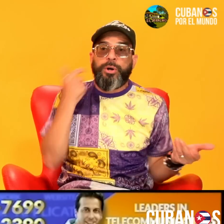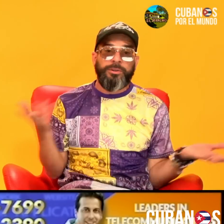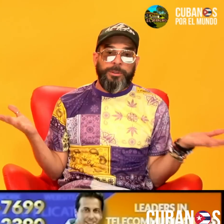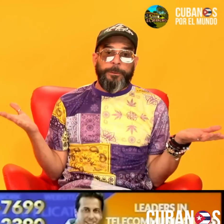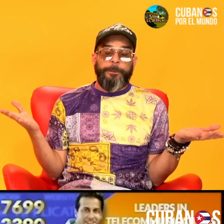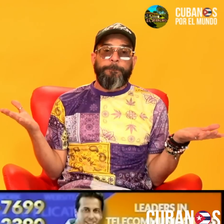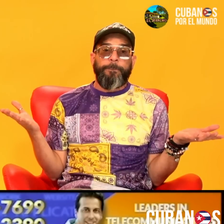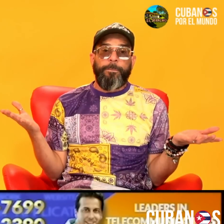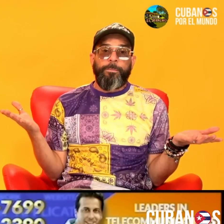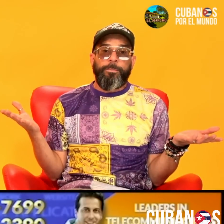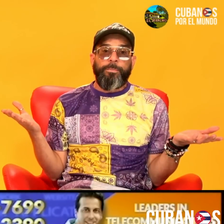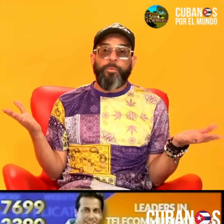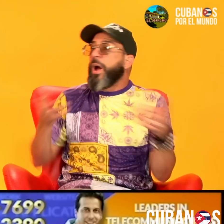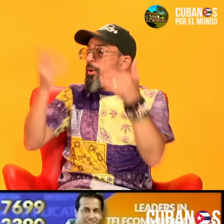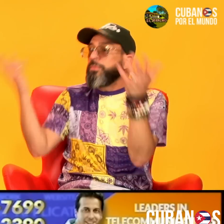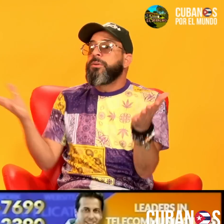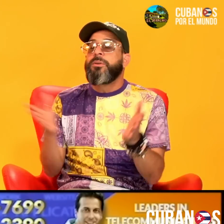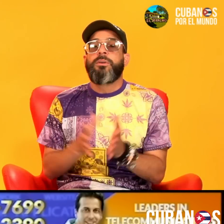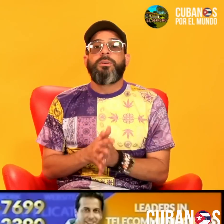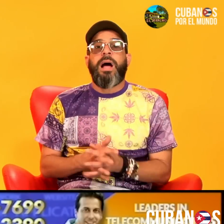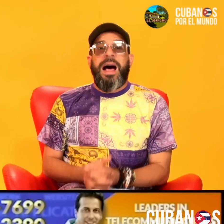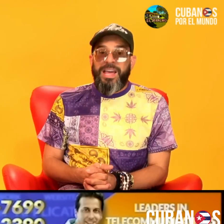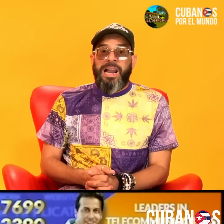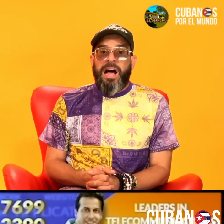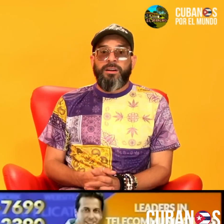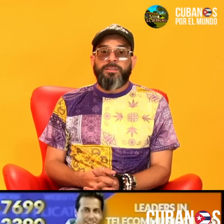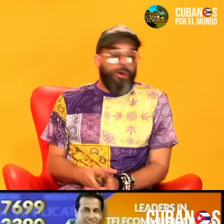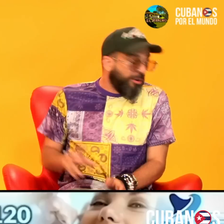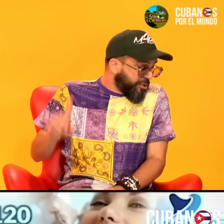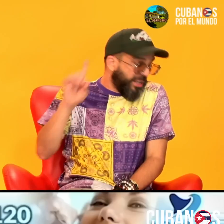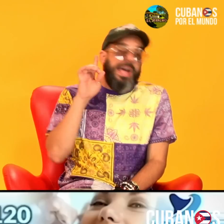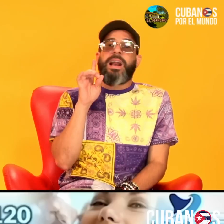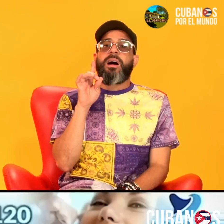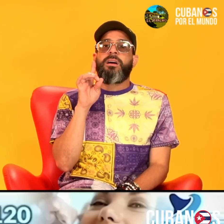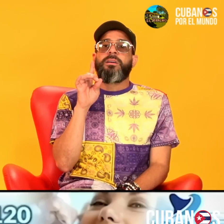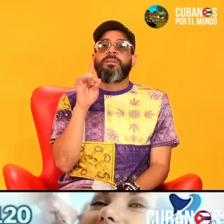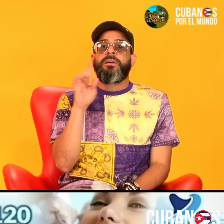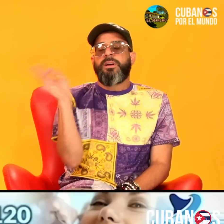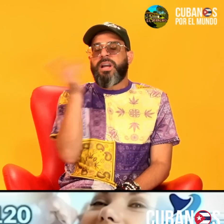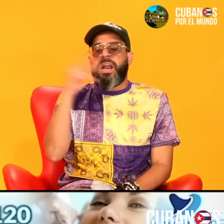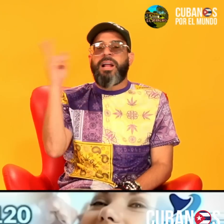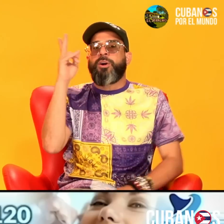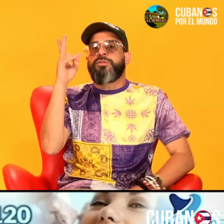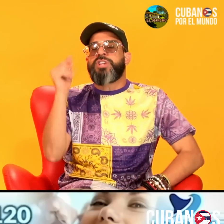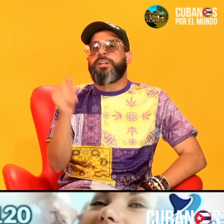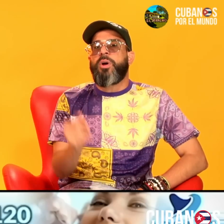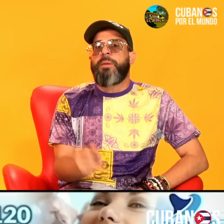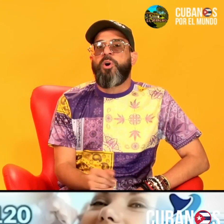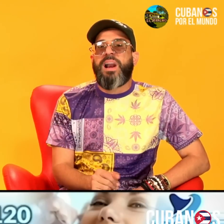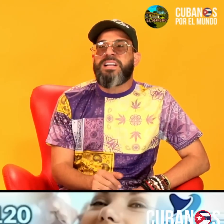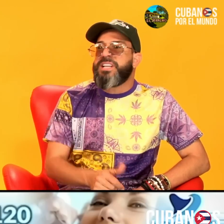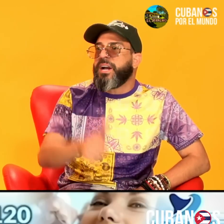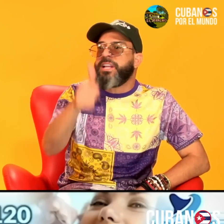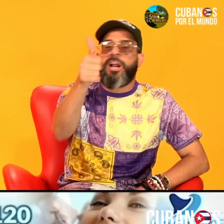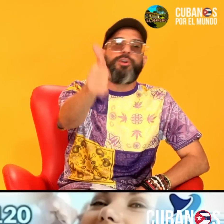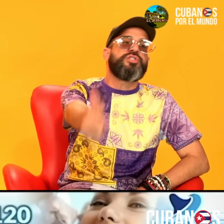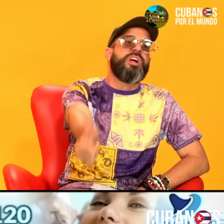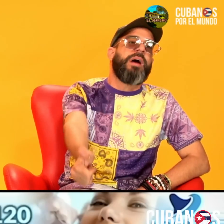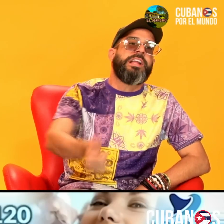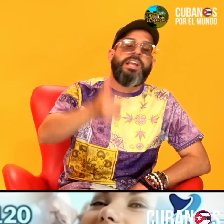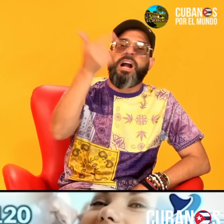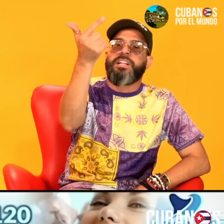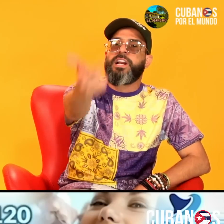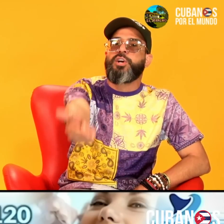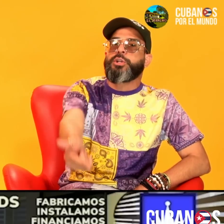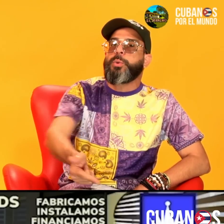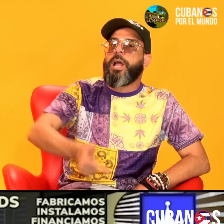azul. Bueno, Adela, considera que el concepto de democracia que tiene Rosa